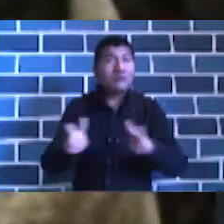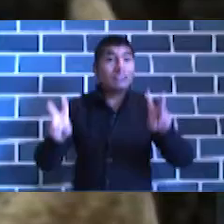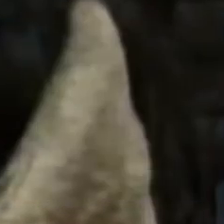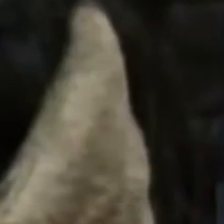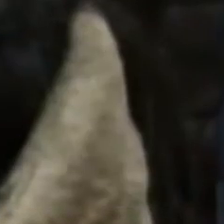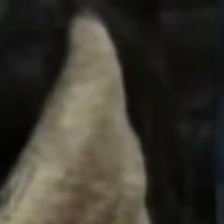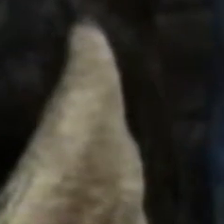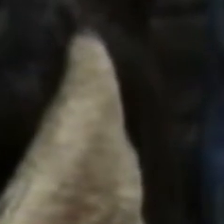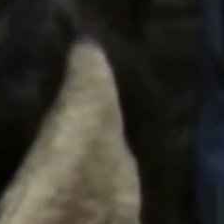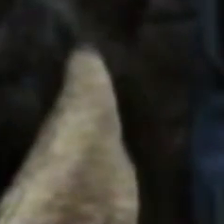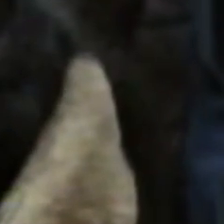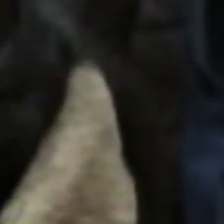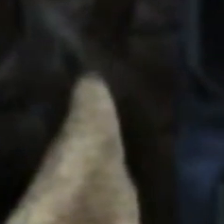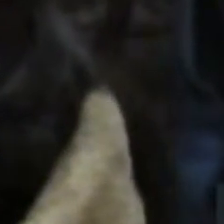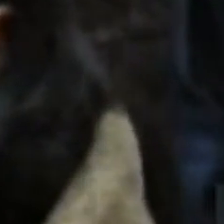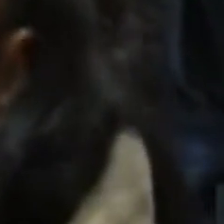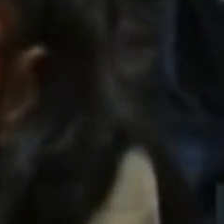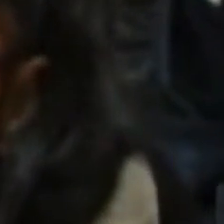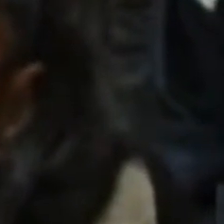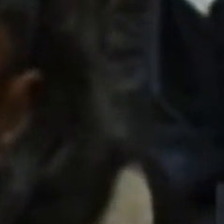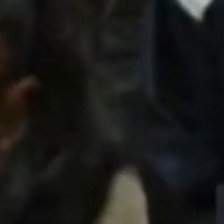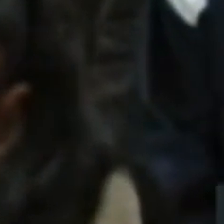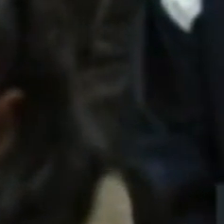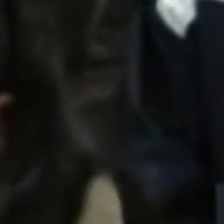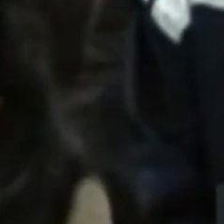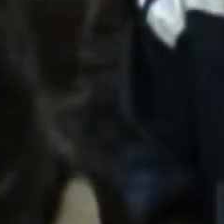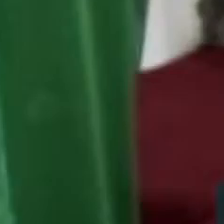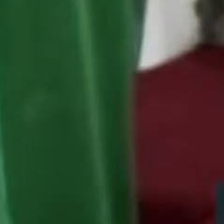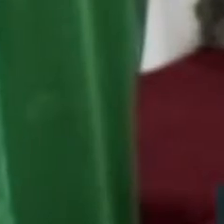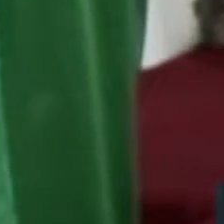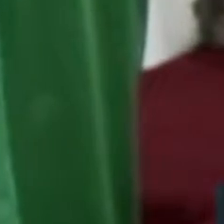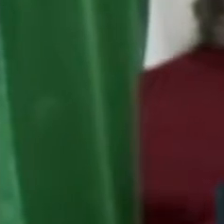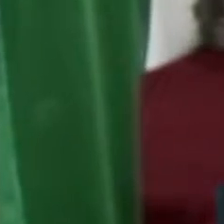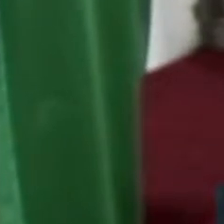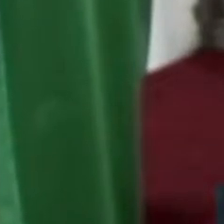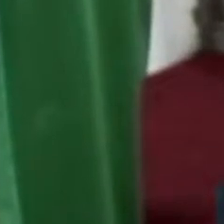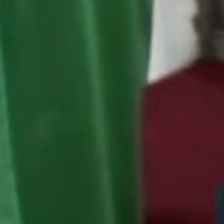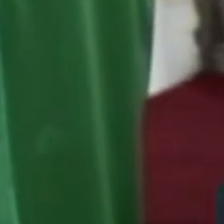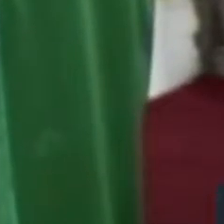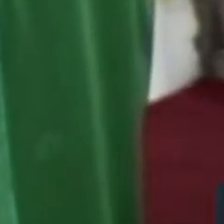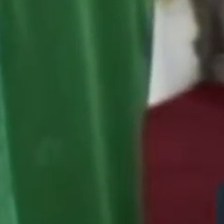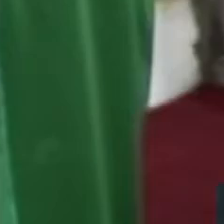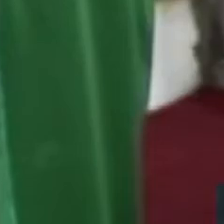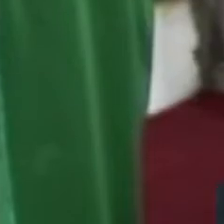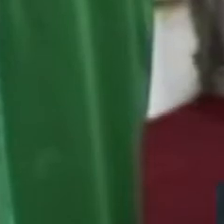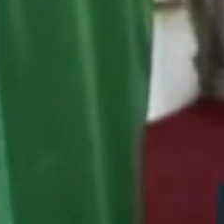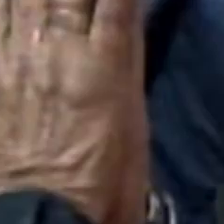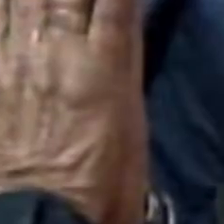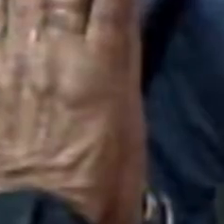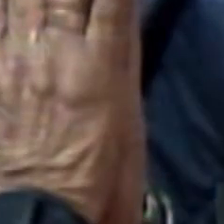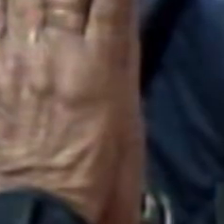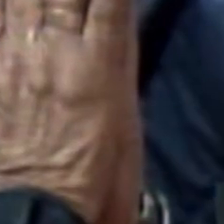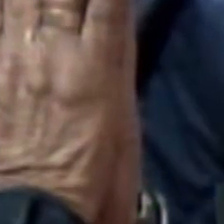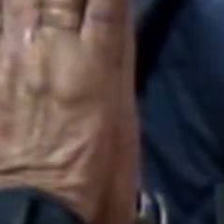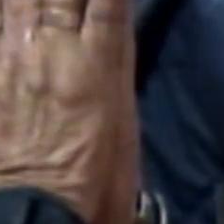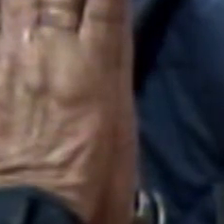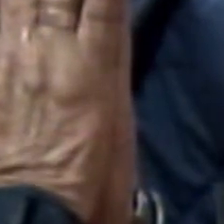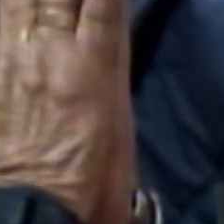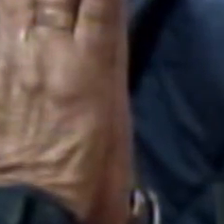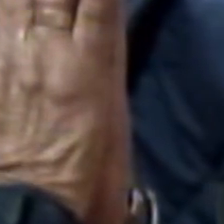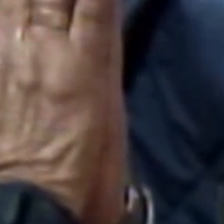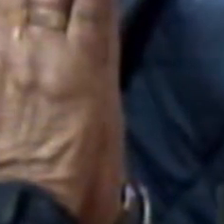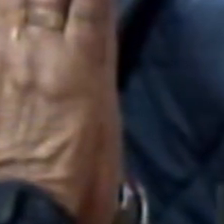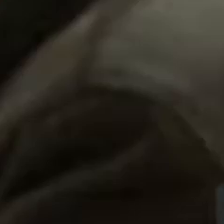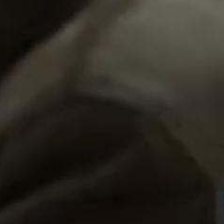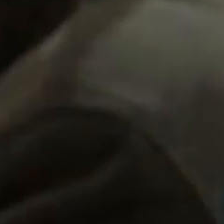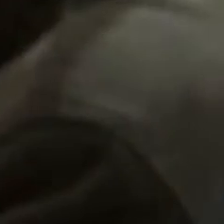hombre. Monseñor Fernando invitó a anunciar a Cristo, a alegrarse, porque sus nombres